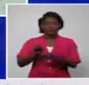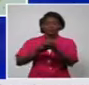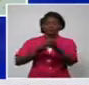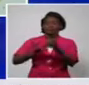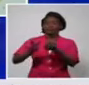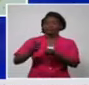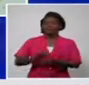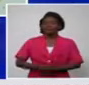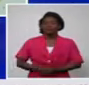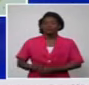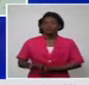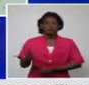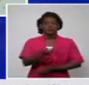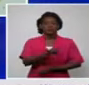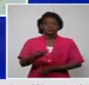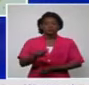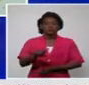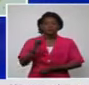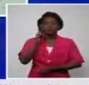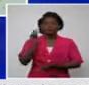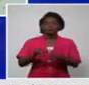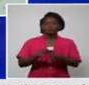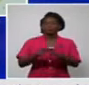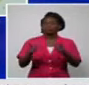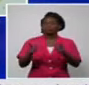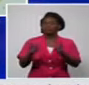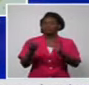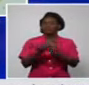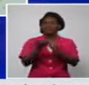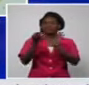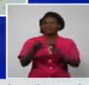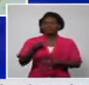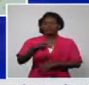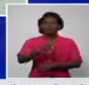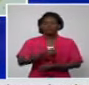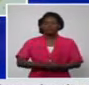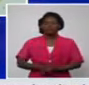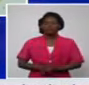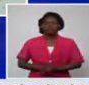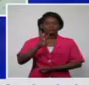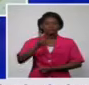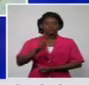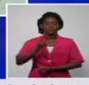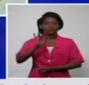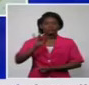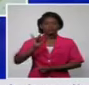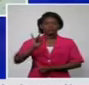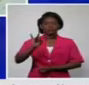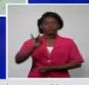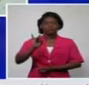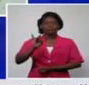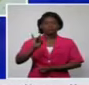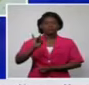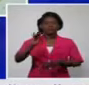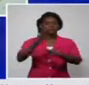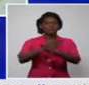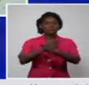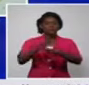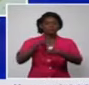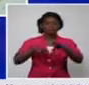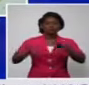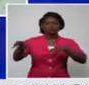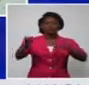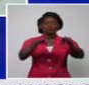cifra muy elevada de casos confirmados ayer, 87, además dispersos en 9 de sus